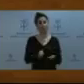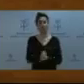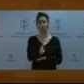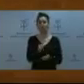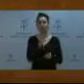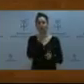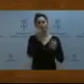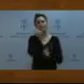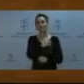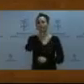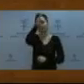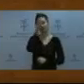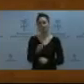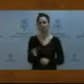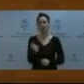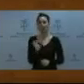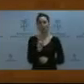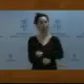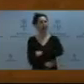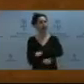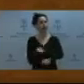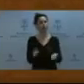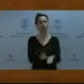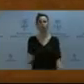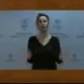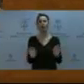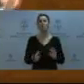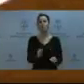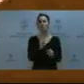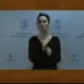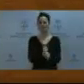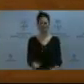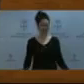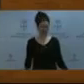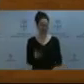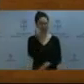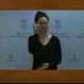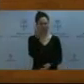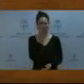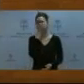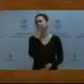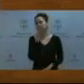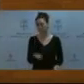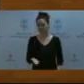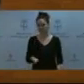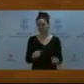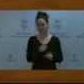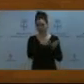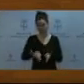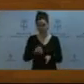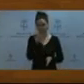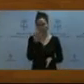agosto no tuvieran que seguir desarrollando su actividad. ¿Entiende? Entonces, por eso a ustedes que les gusta tanto esto también de las